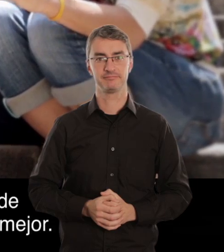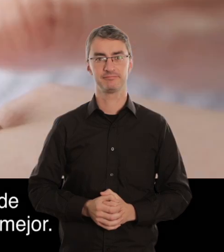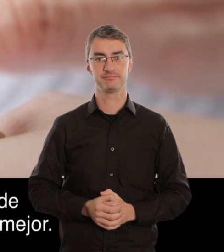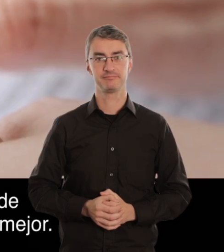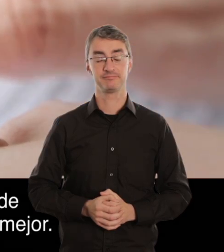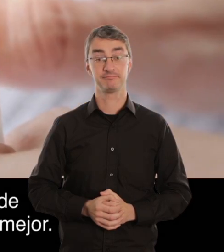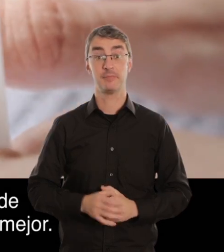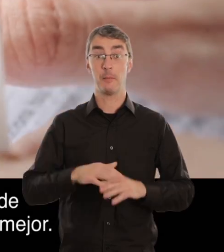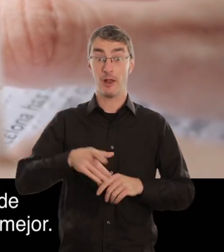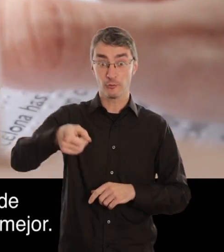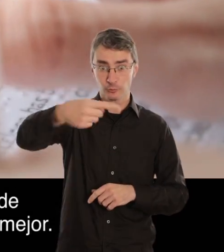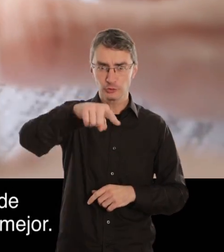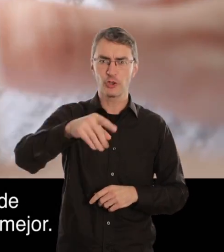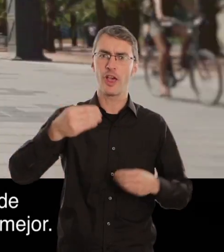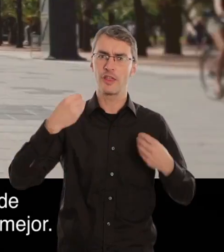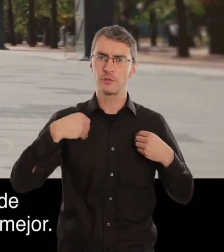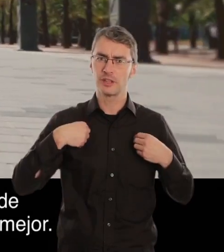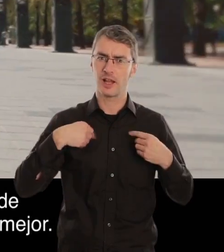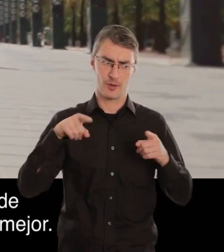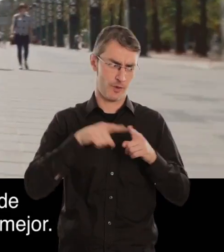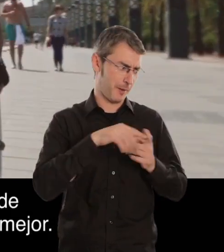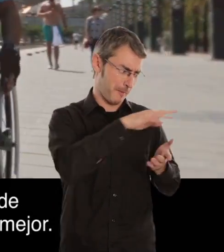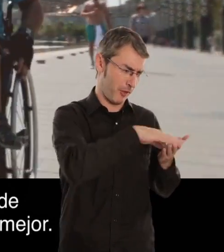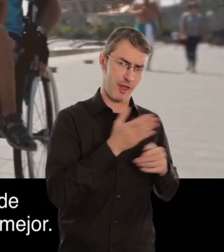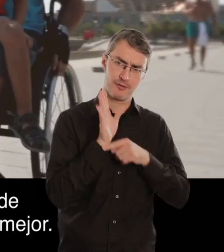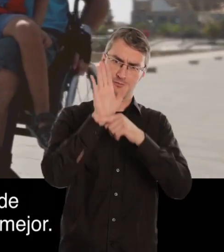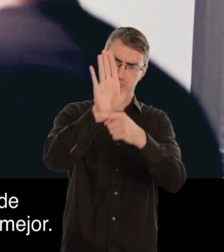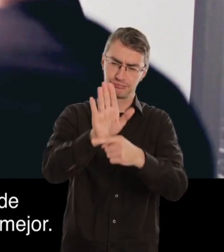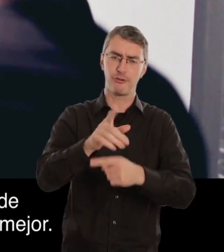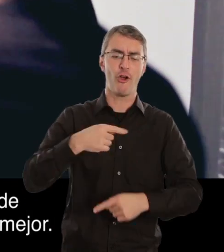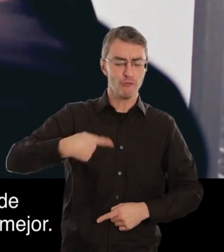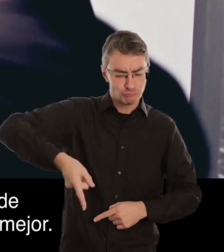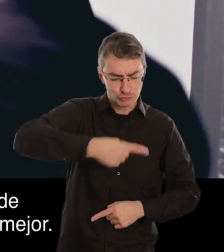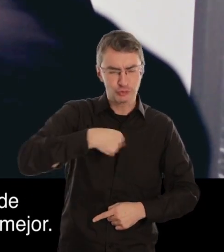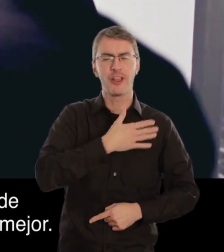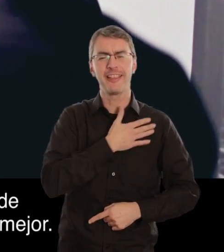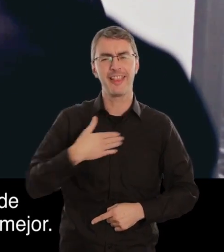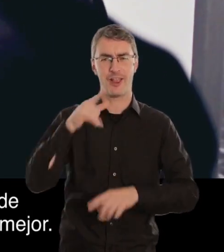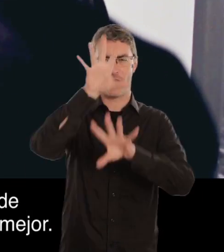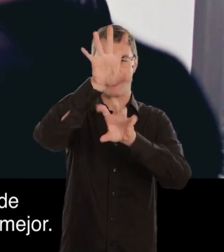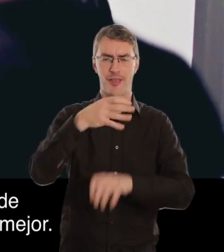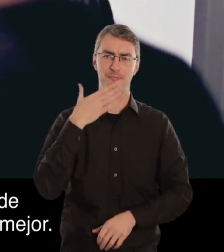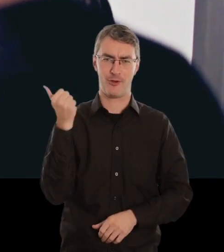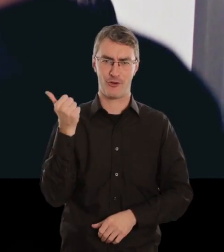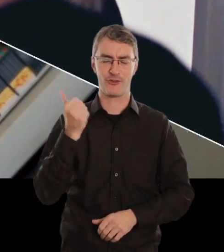Y para que tú también disfrutes de todo lo que te puede ofrecer nuestra ciudad, nos hemos propuesto conocerte mejor.